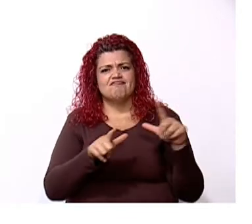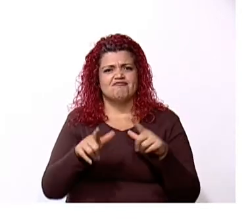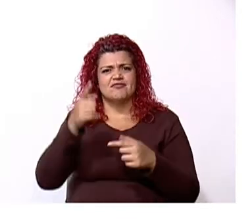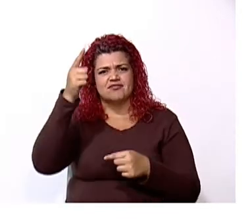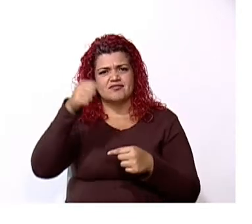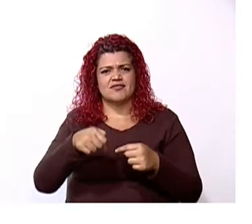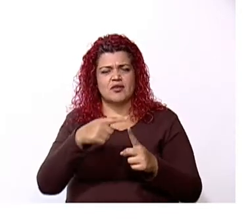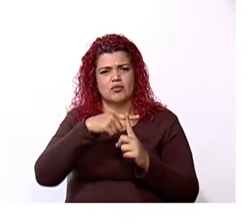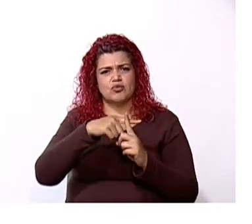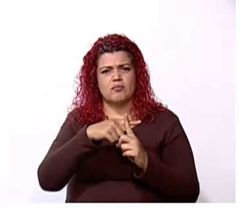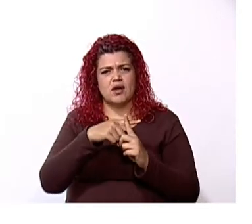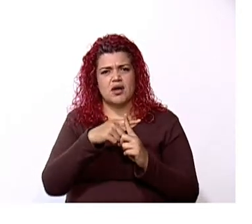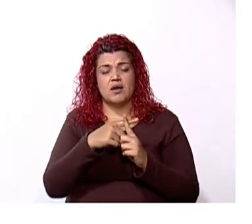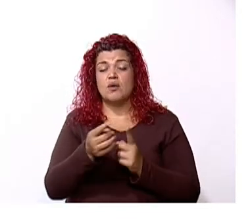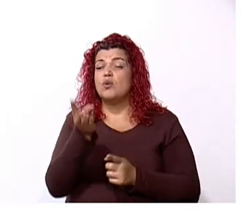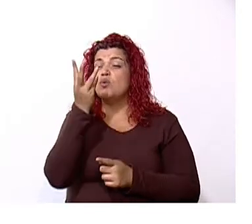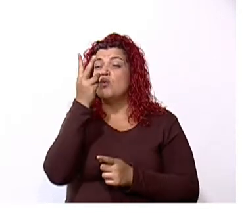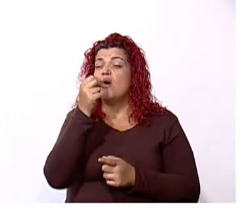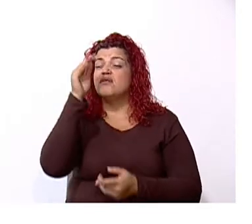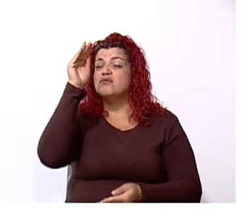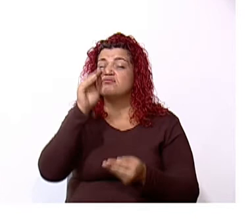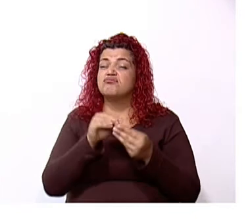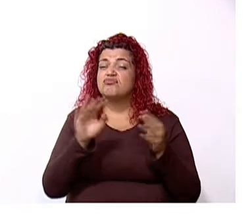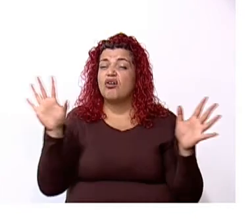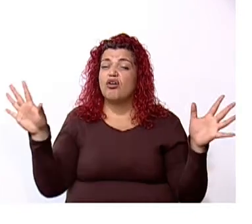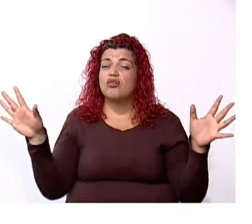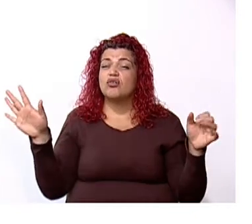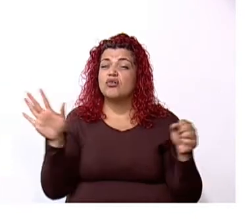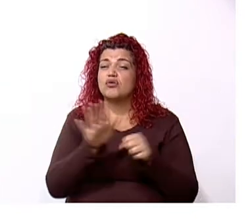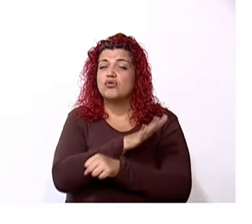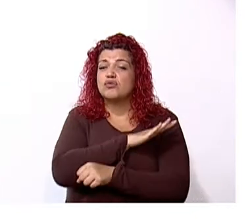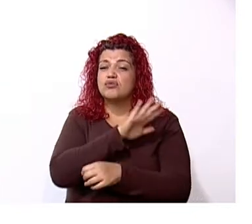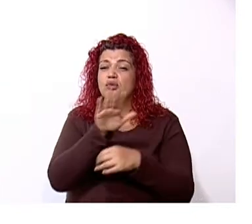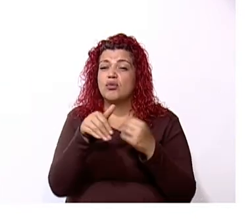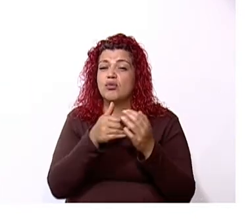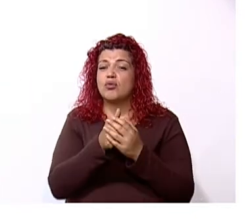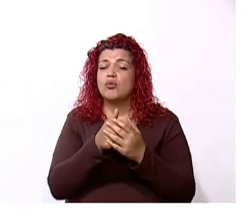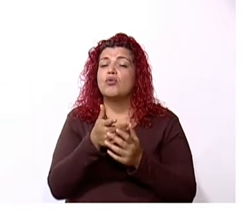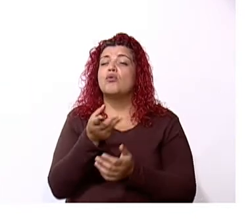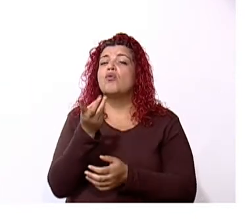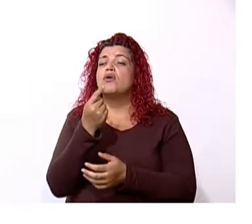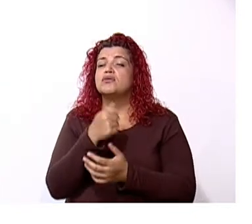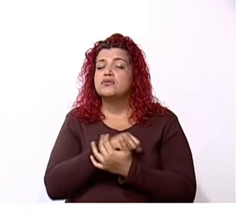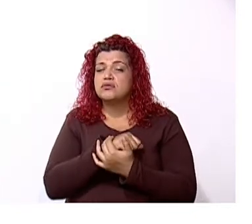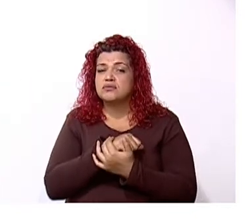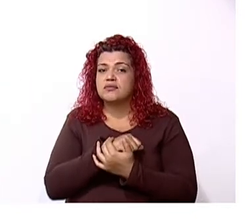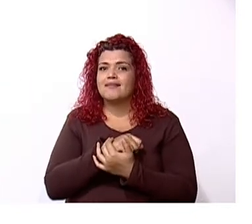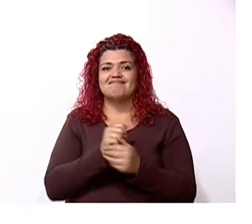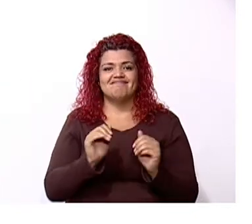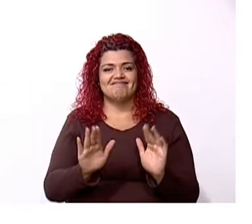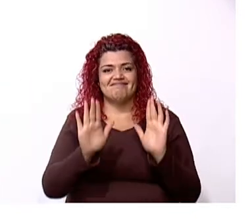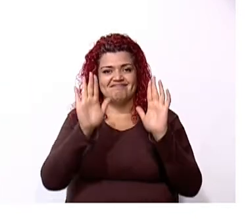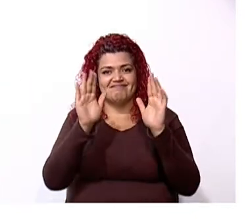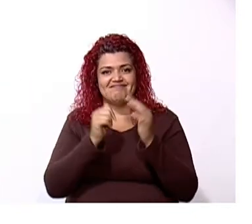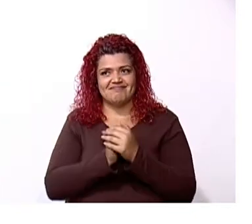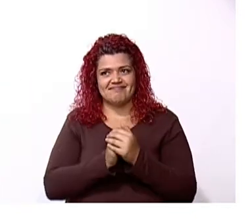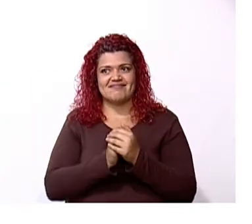suma. ¿Cuánto nos dará esa suma? ¿Vamos? Muy bien.